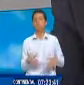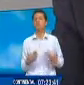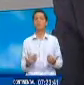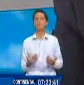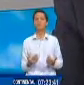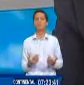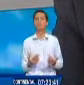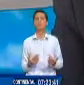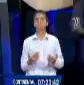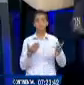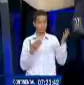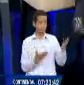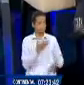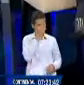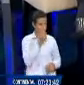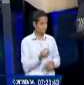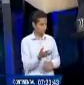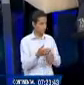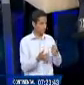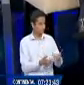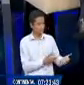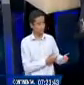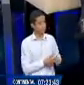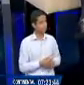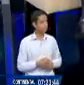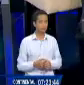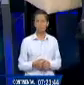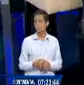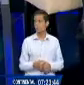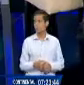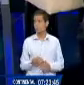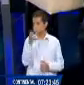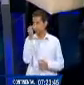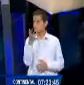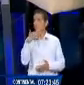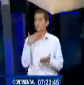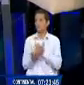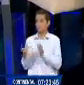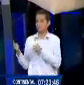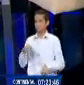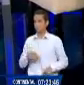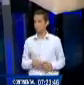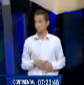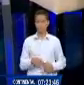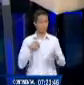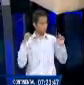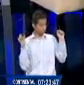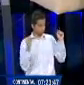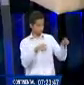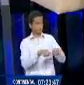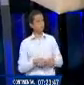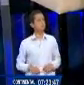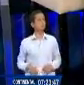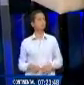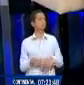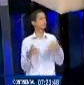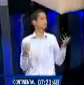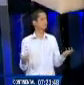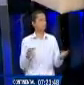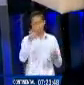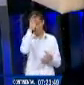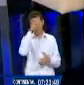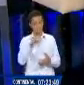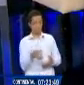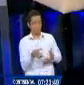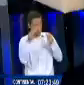ministro javier córdova buenos días bienvenidos pero debes carlos muchísimas despolitización le planteó entonces la pregunta por qué no se ha desarrollado el sector